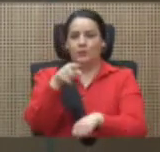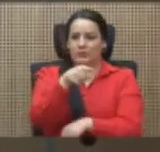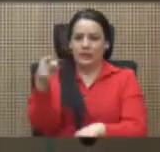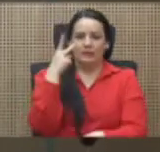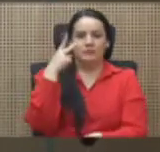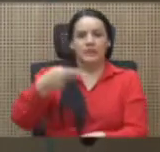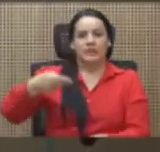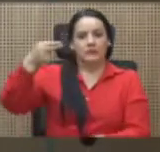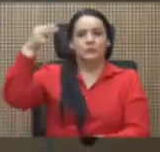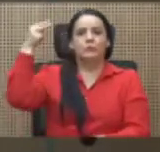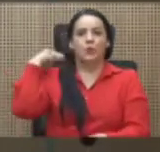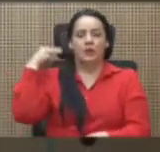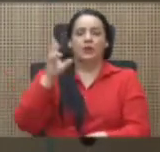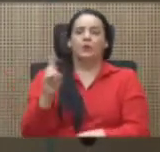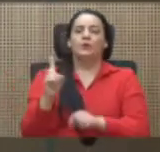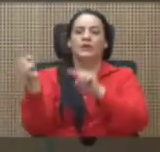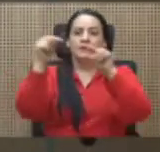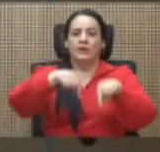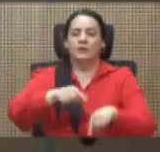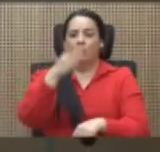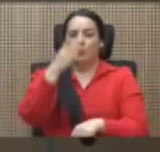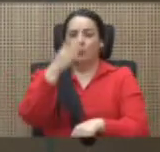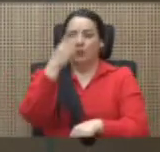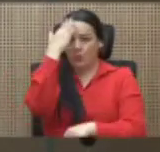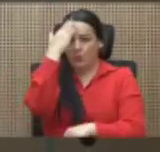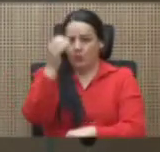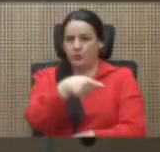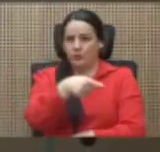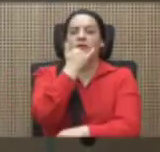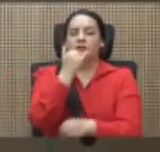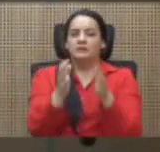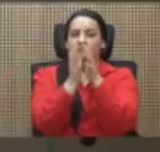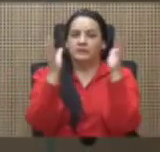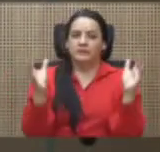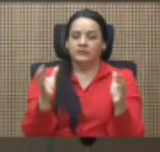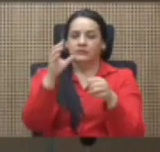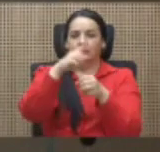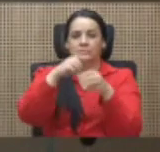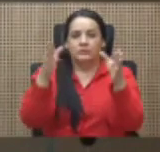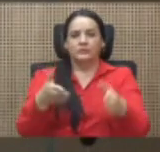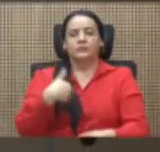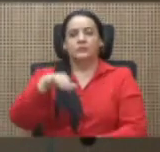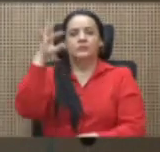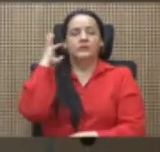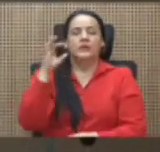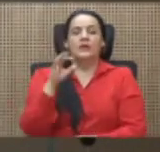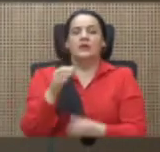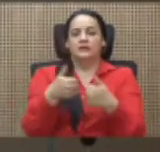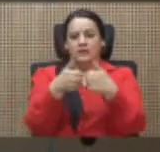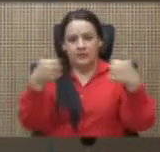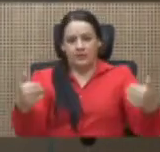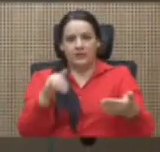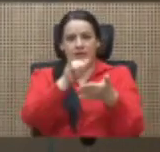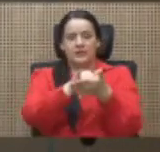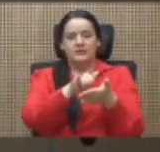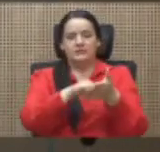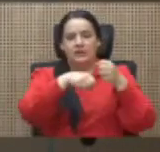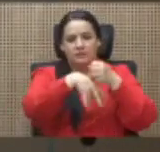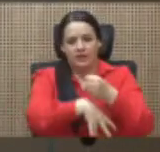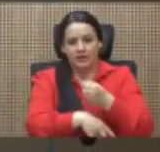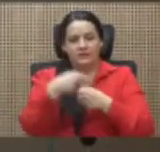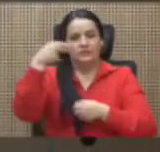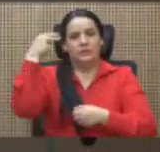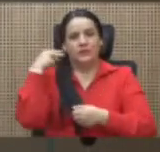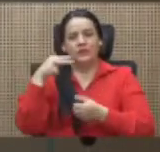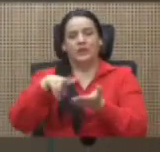donde vienen, porque están cometiendo un error gigantesco, diputadas y diputados, alejándose de esas raíces históricas que son